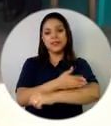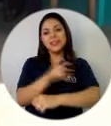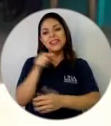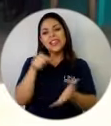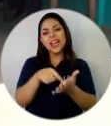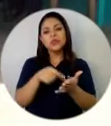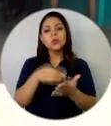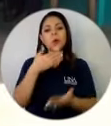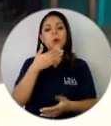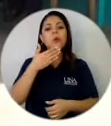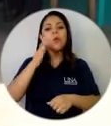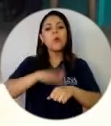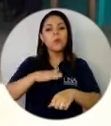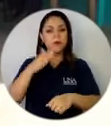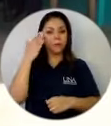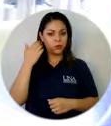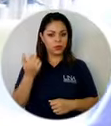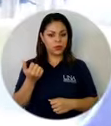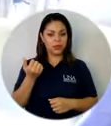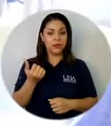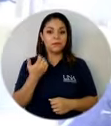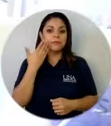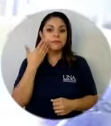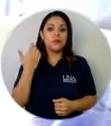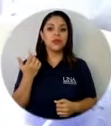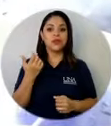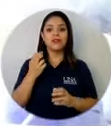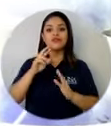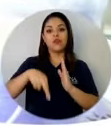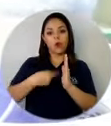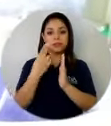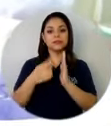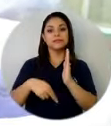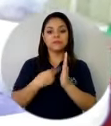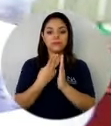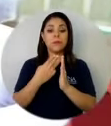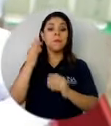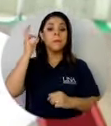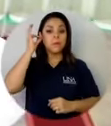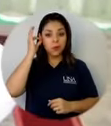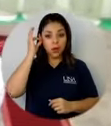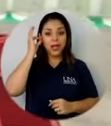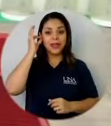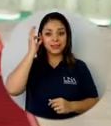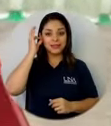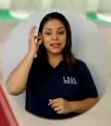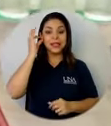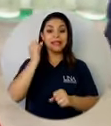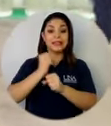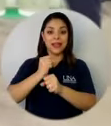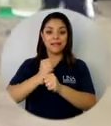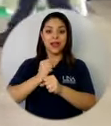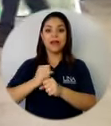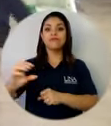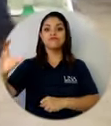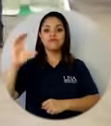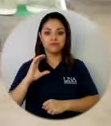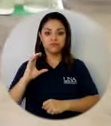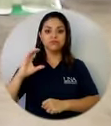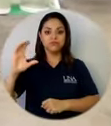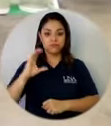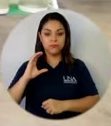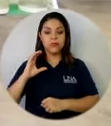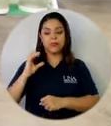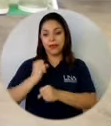¿verdad? Esas dobles o triples jornadas que a veces tienen que enfrentar las mujeres si trabajan de manera remunerada, junto con